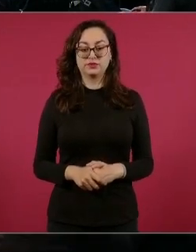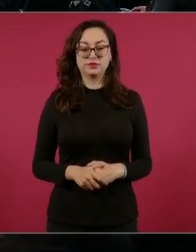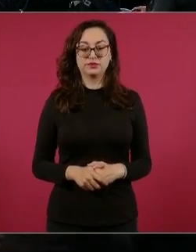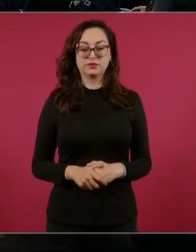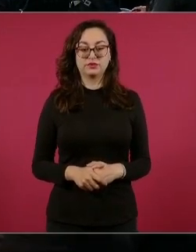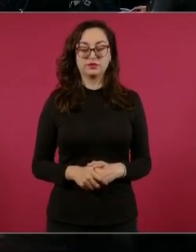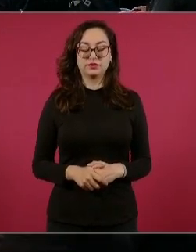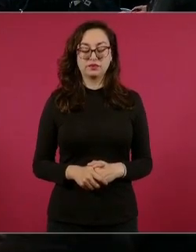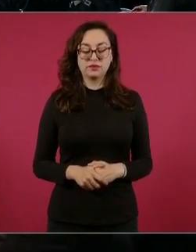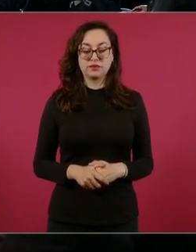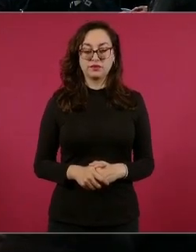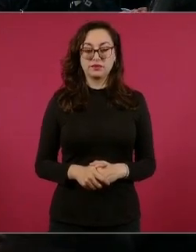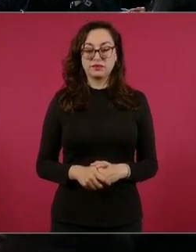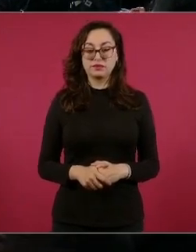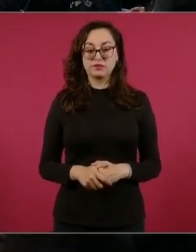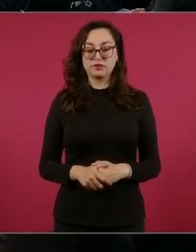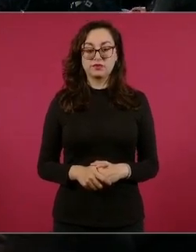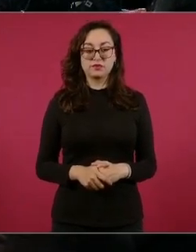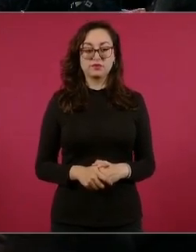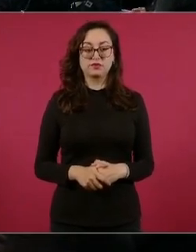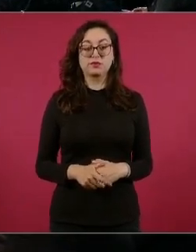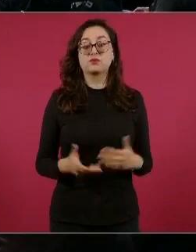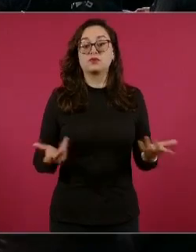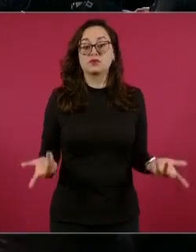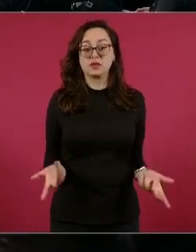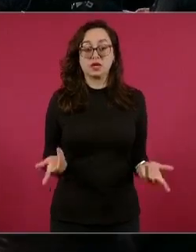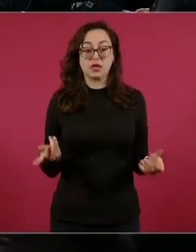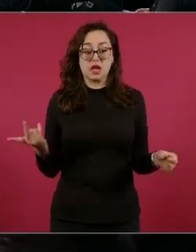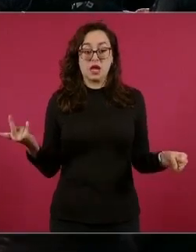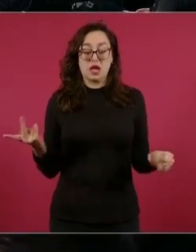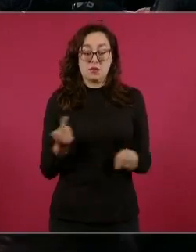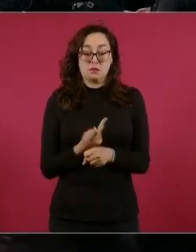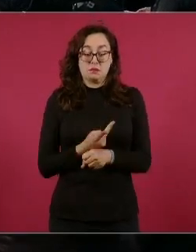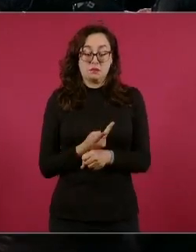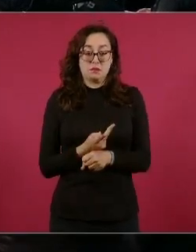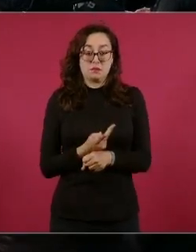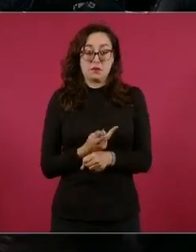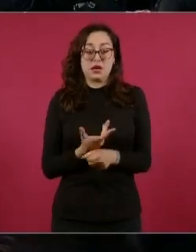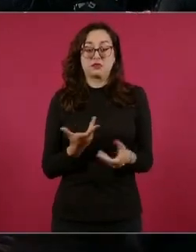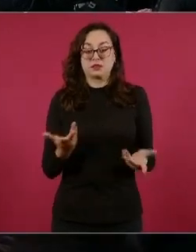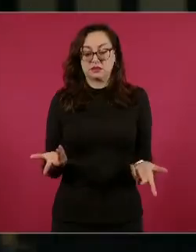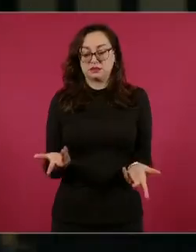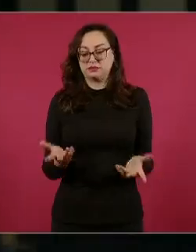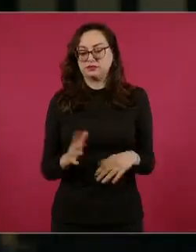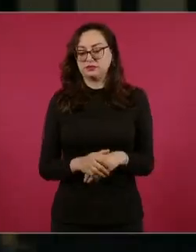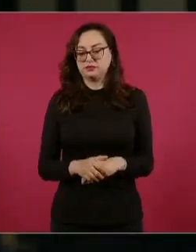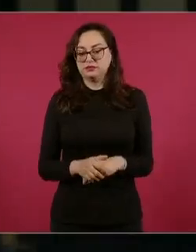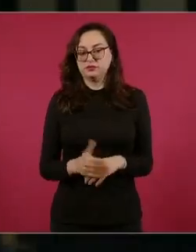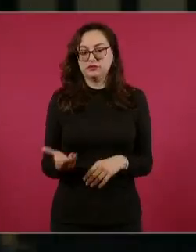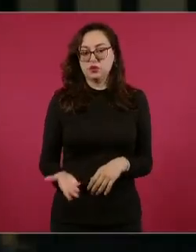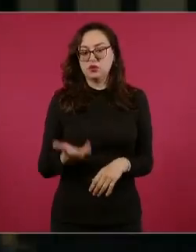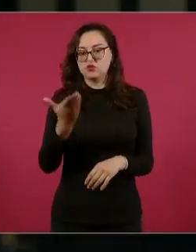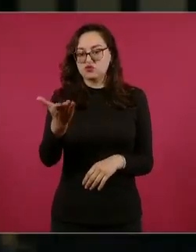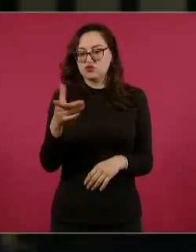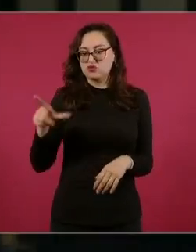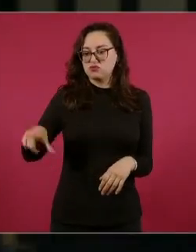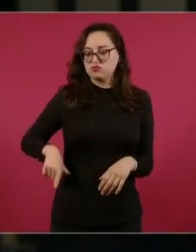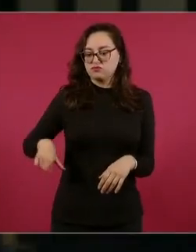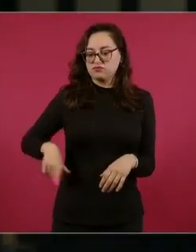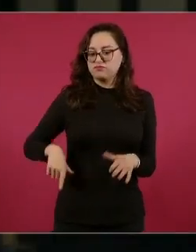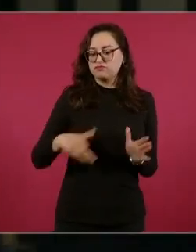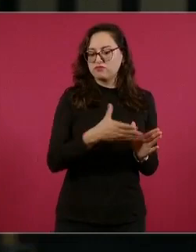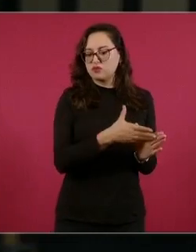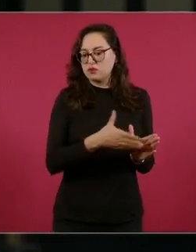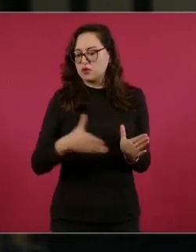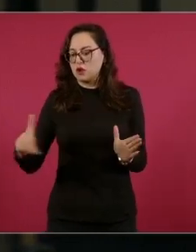que, bueno, que por una u otra razón, en este caso me referiré que fue la pandemia de COVID-19,